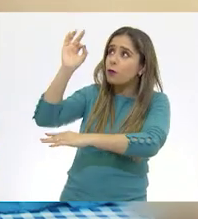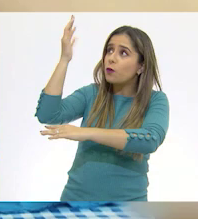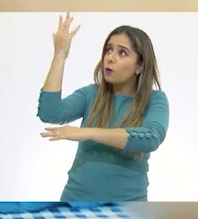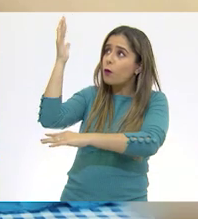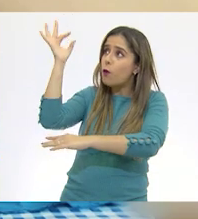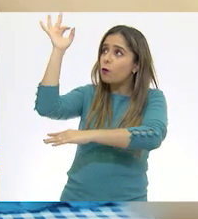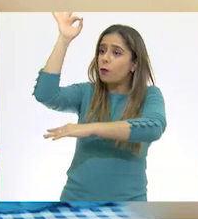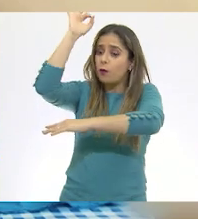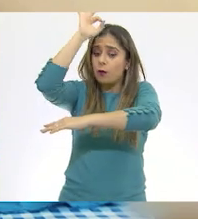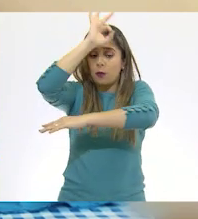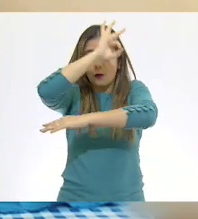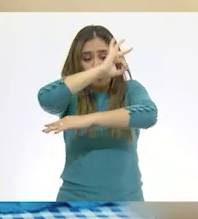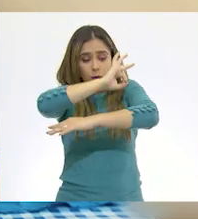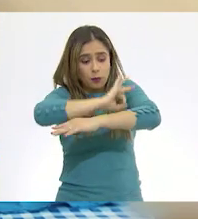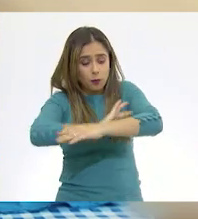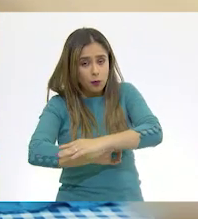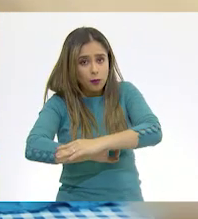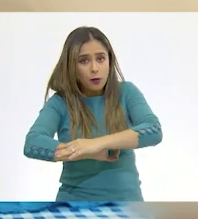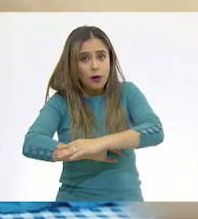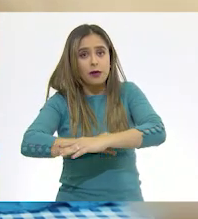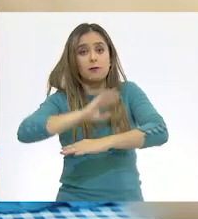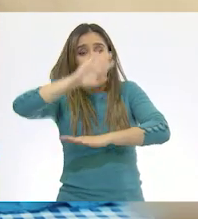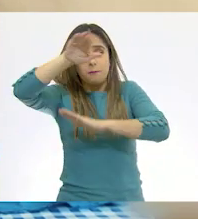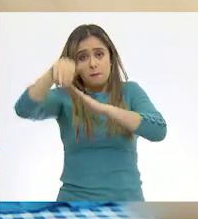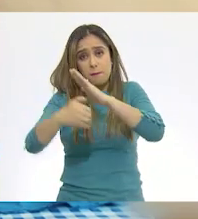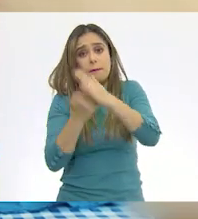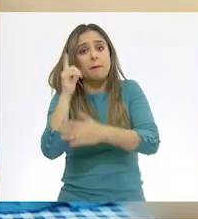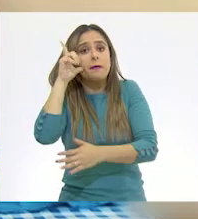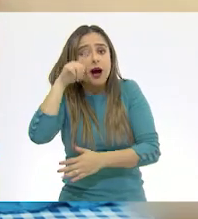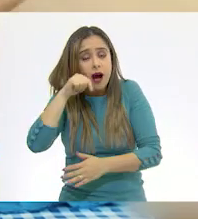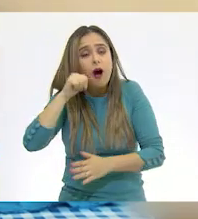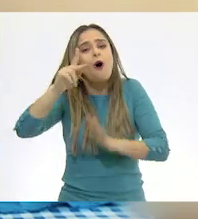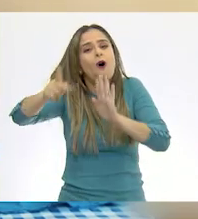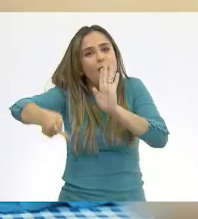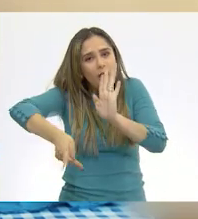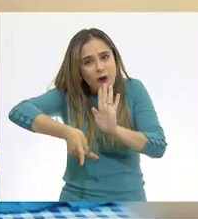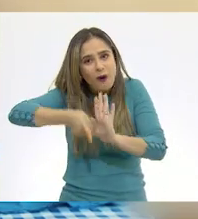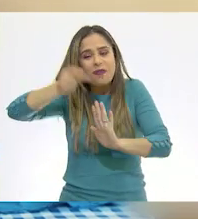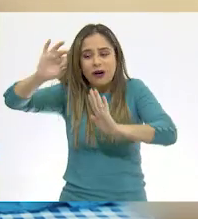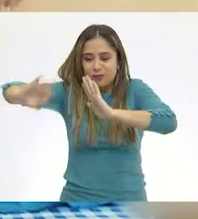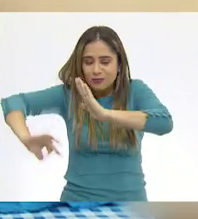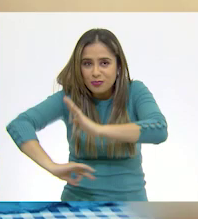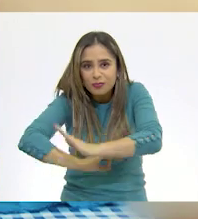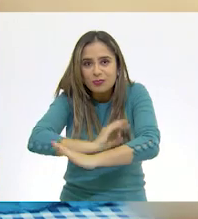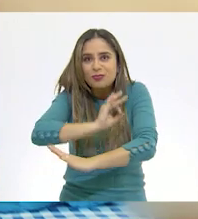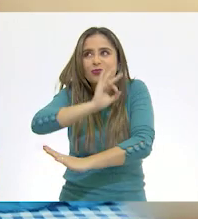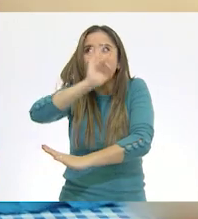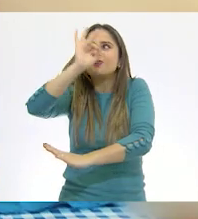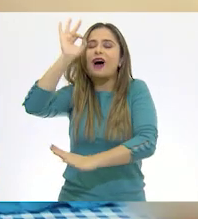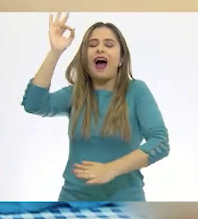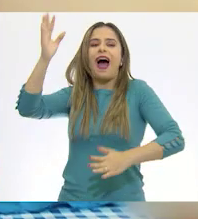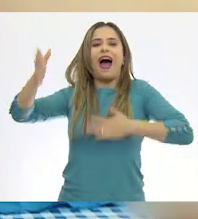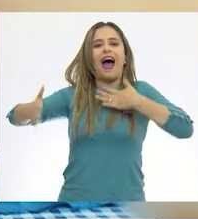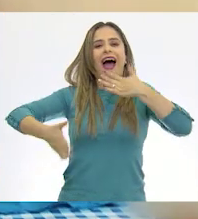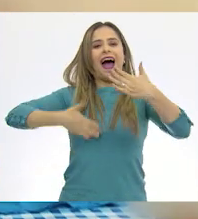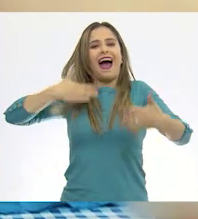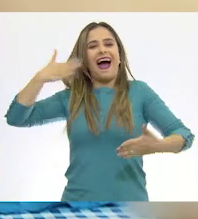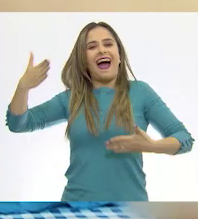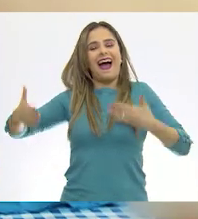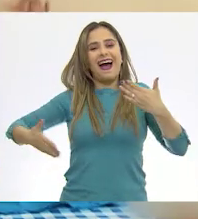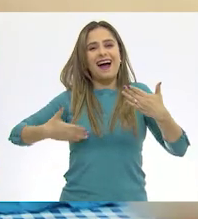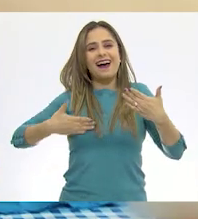chapuzón y al día siguiente regresa lleno de vida para alegrarnos el día. Y